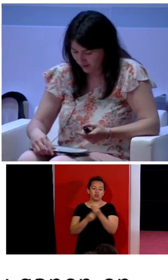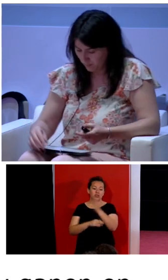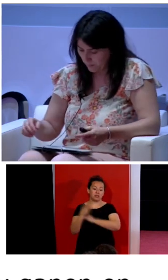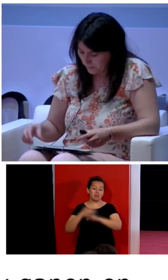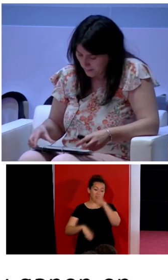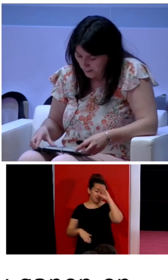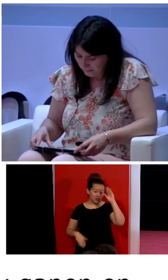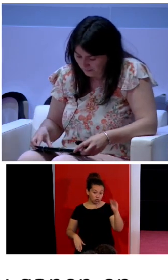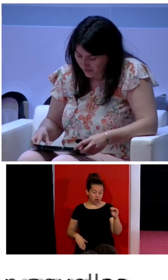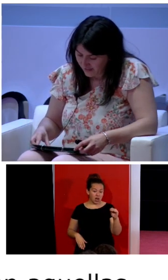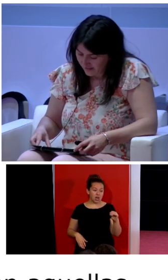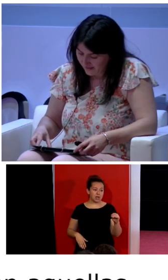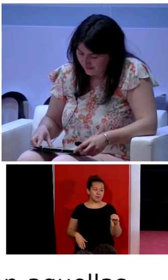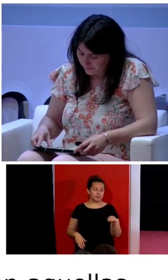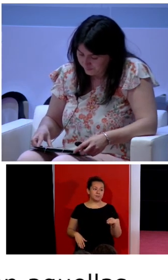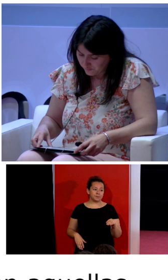intelectual,